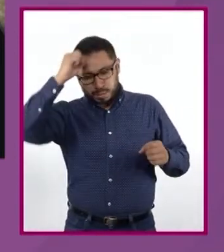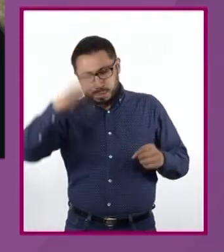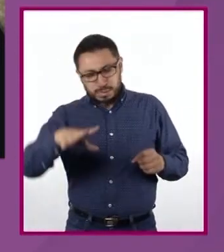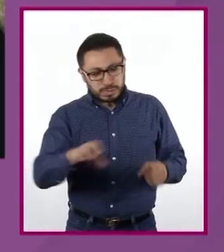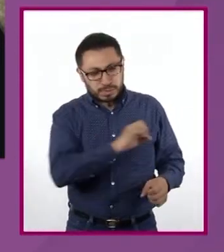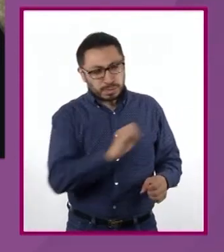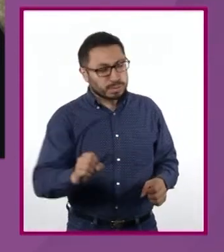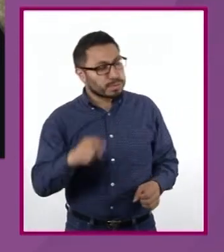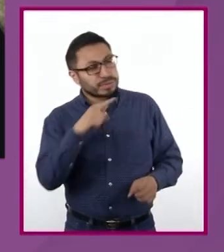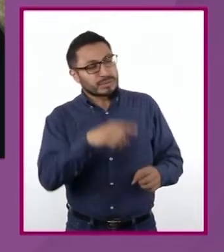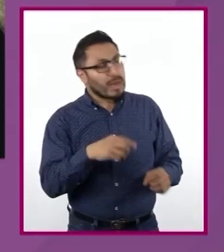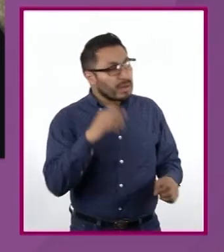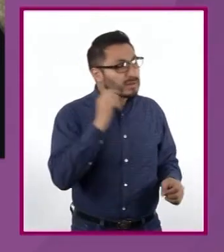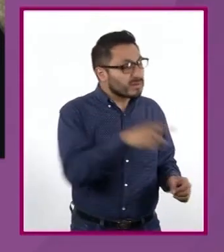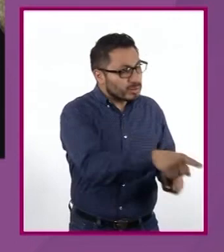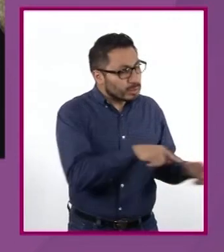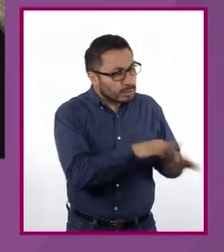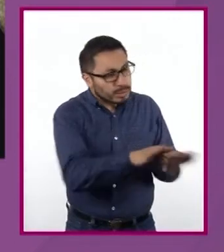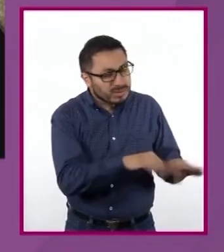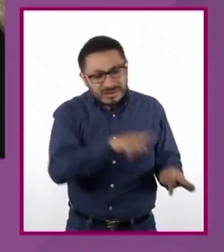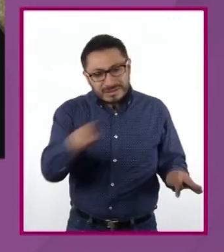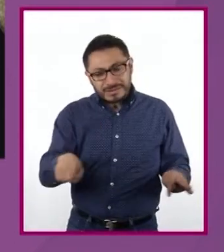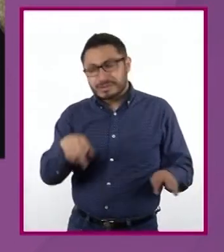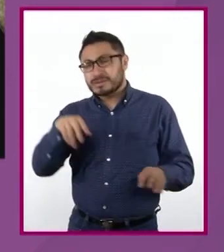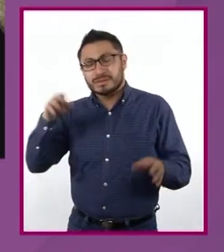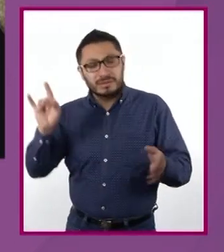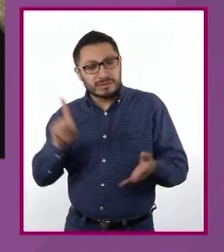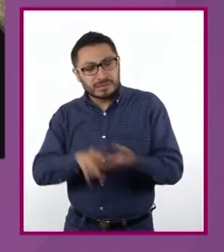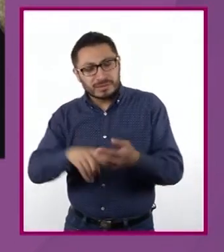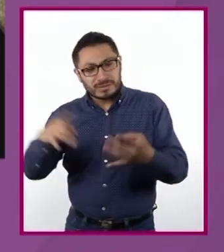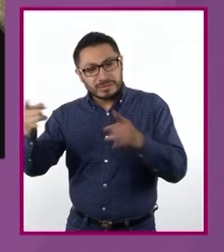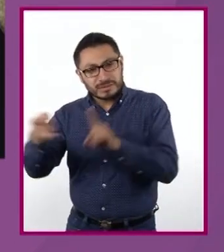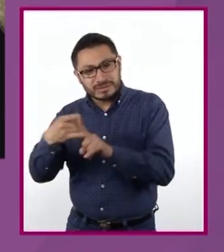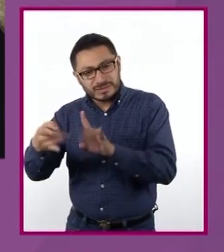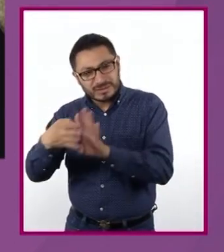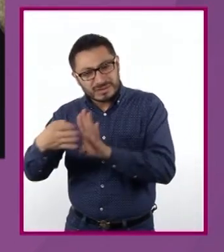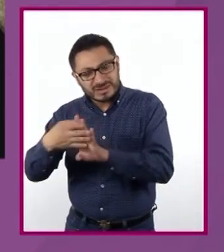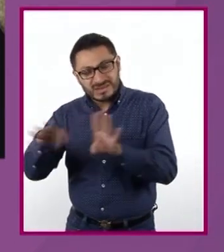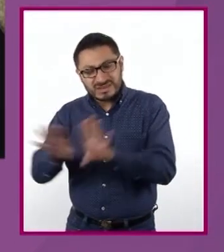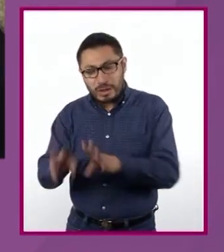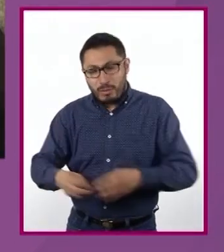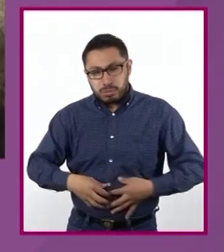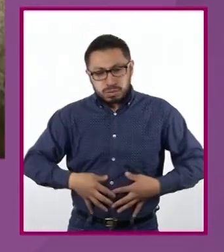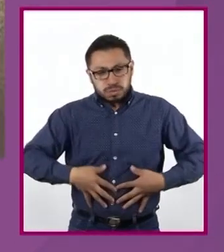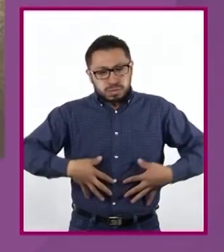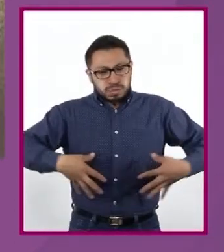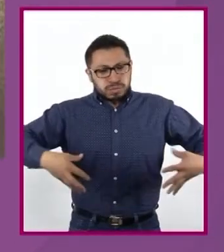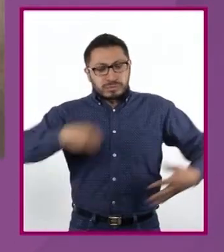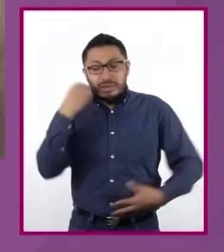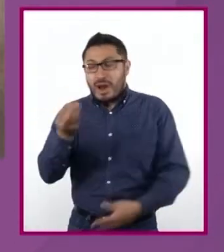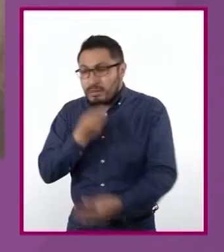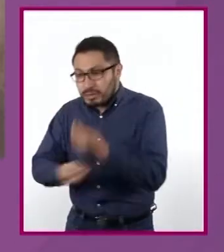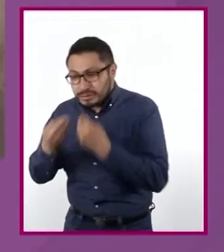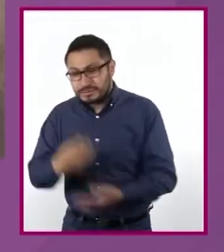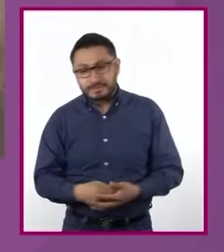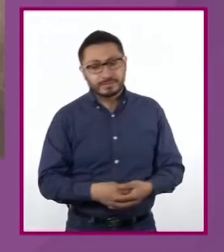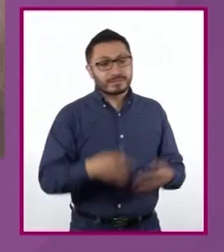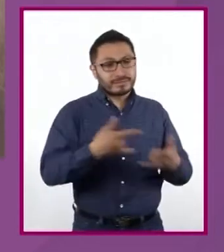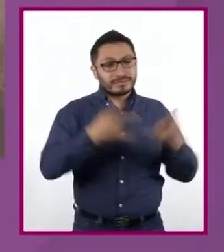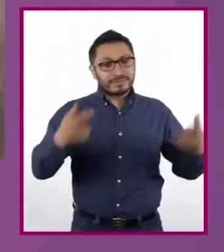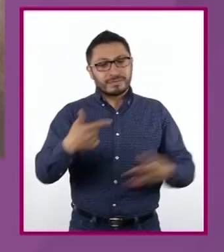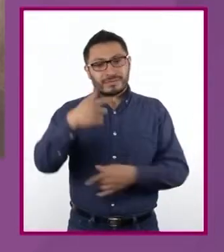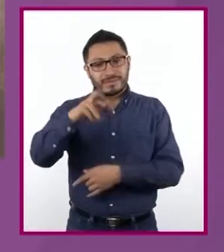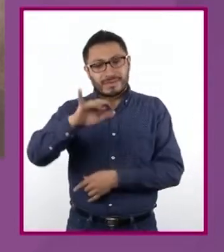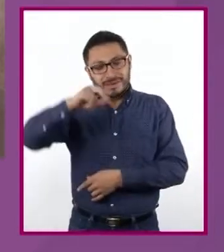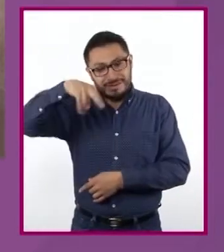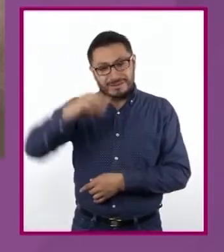Gretel a trabajar y a Hansel lo encerró en una jaula para que engordara porque se lo quería comer. Las historias de los hermanos Grimm